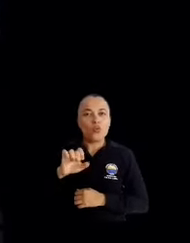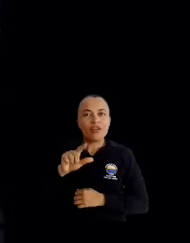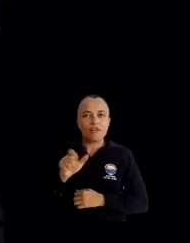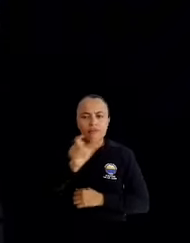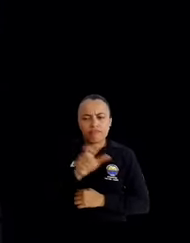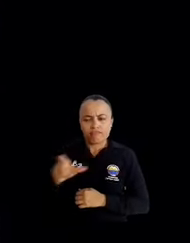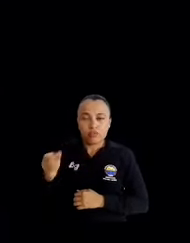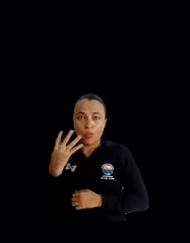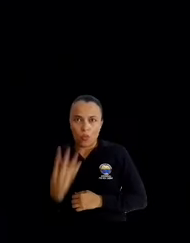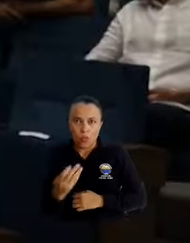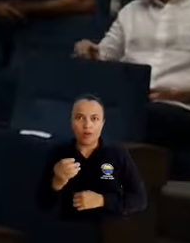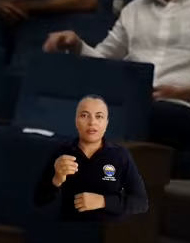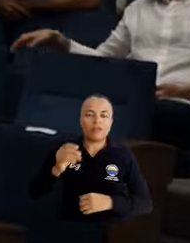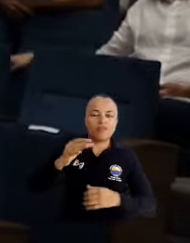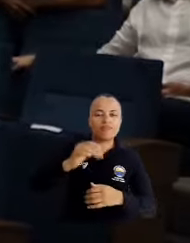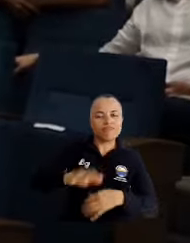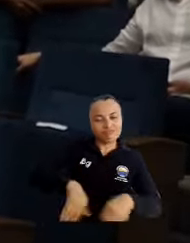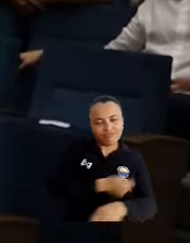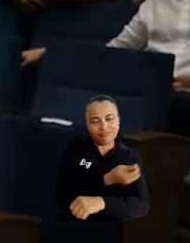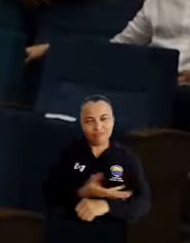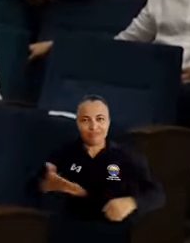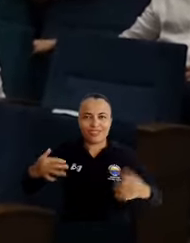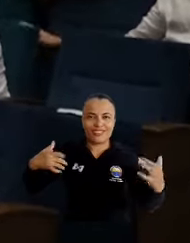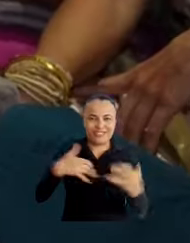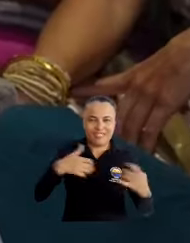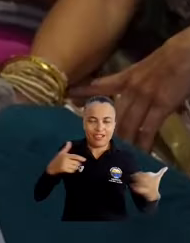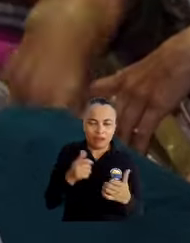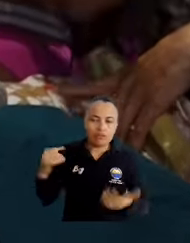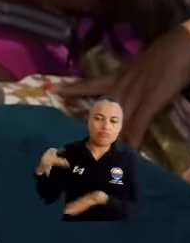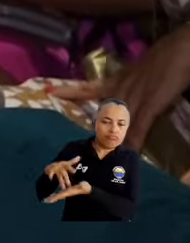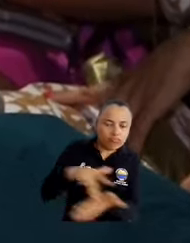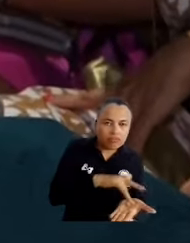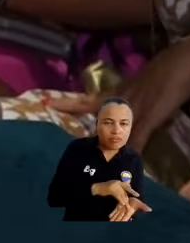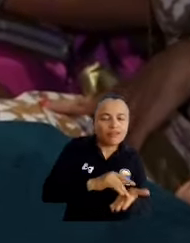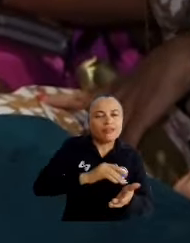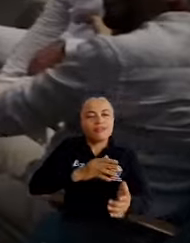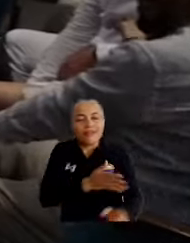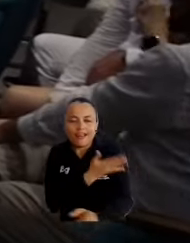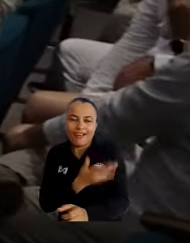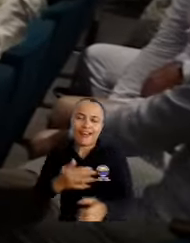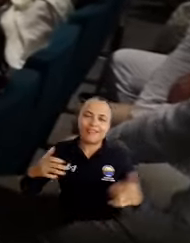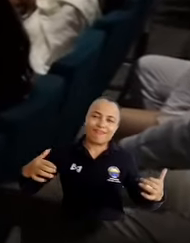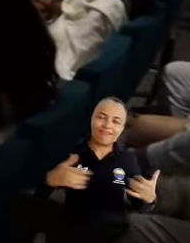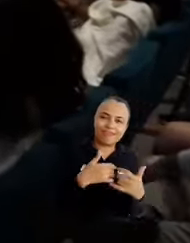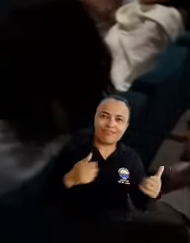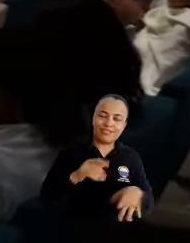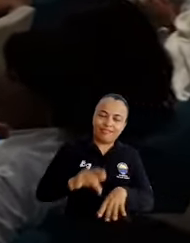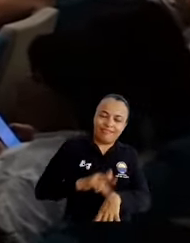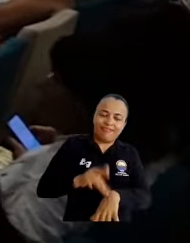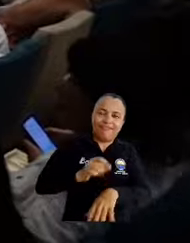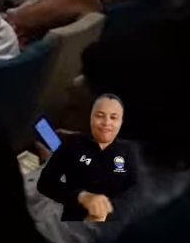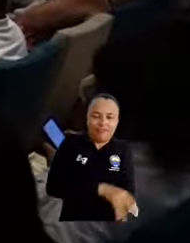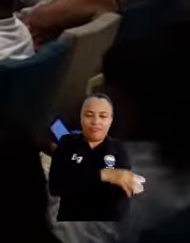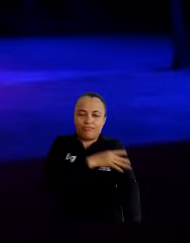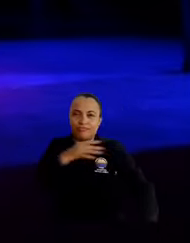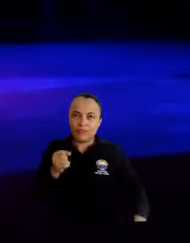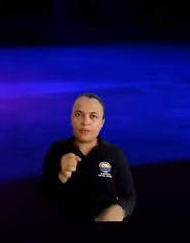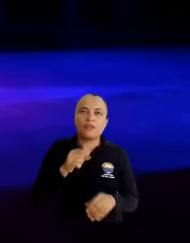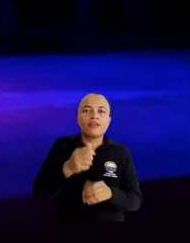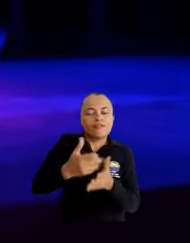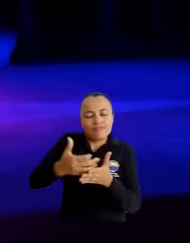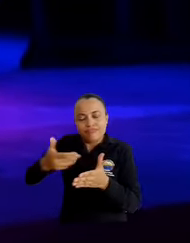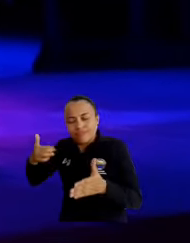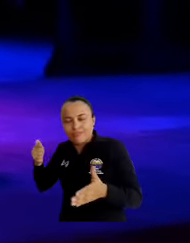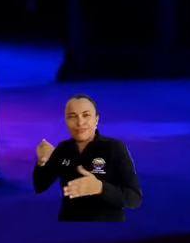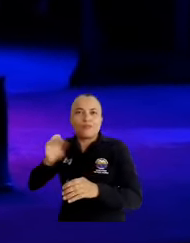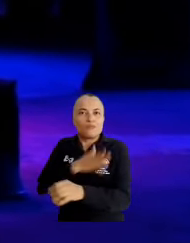Castillo fueron los cuatro grandes compositores quienes tradujeron en canción el sentimiento que nos despierta el folclore, haciendo un viaje